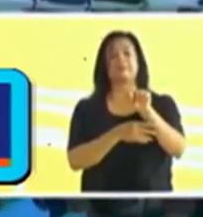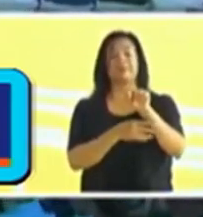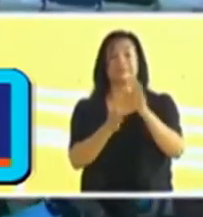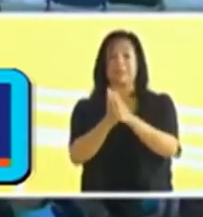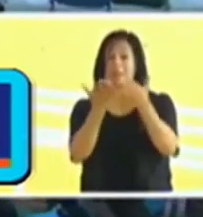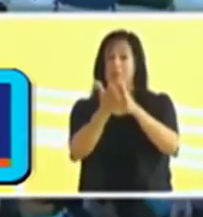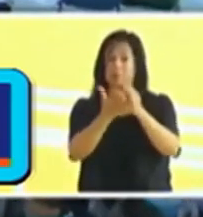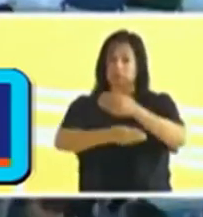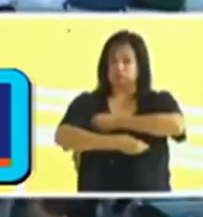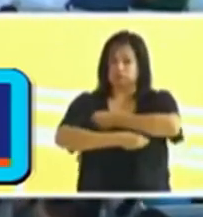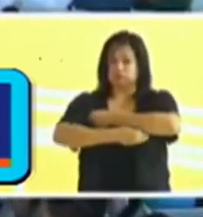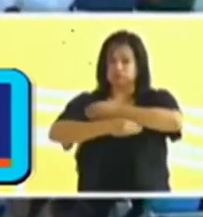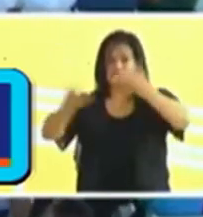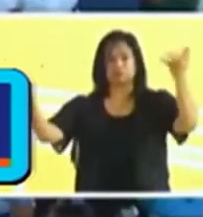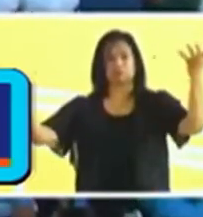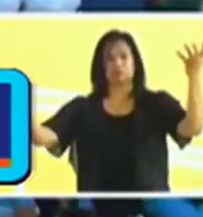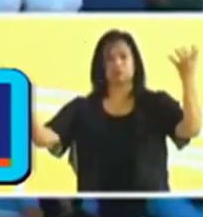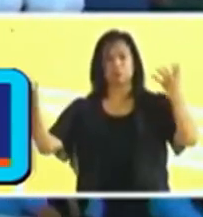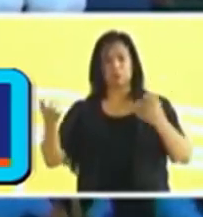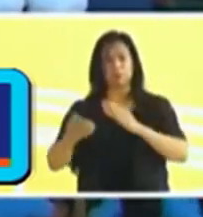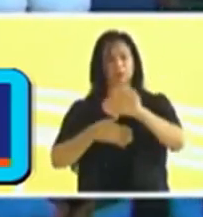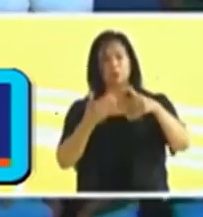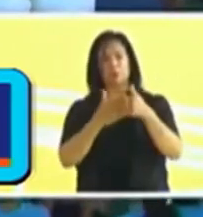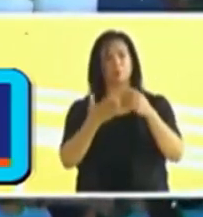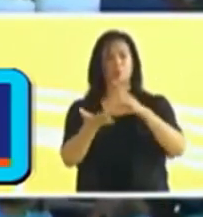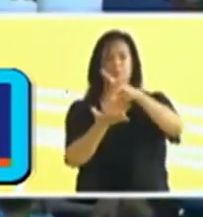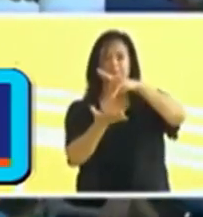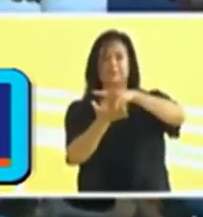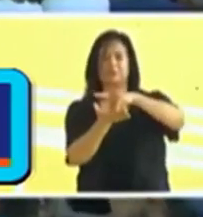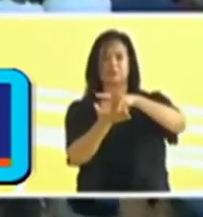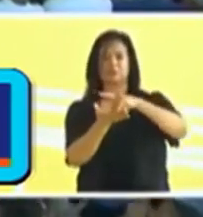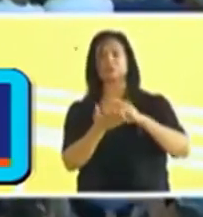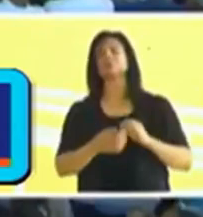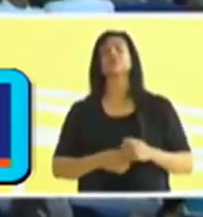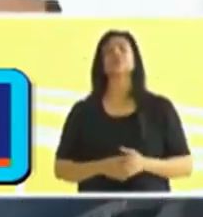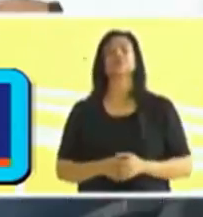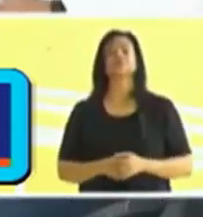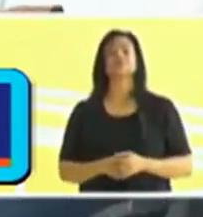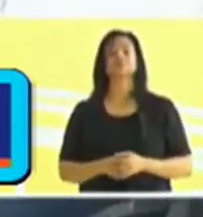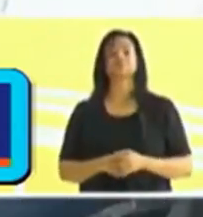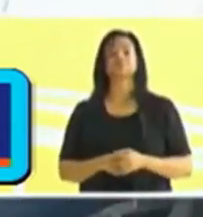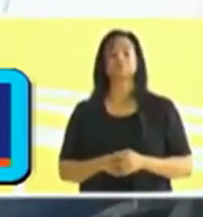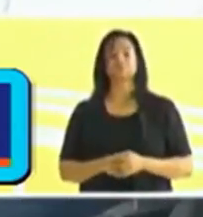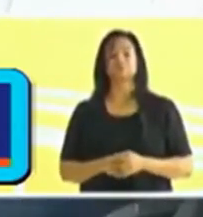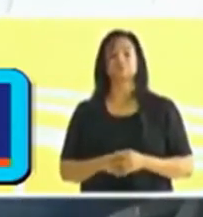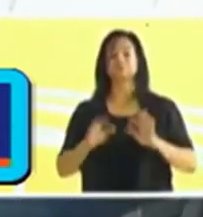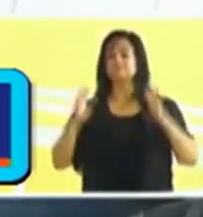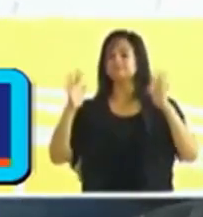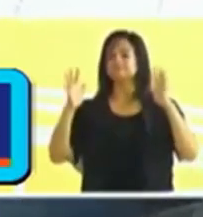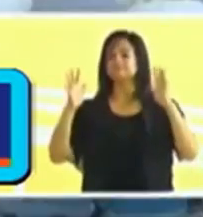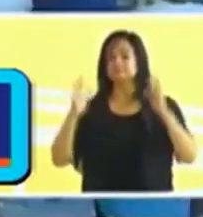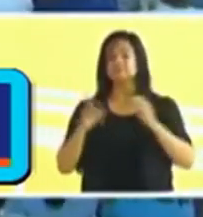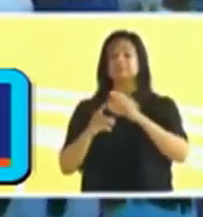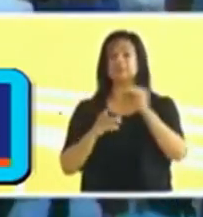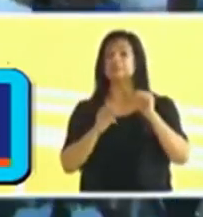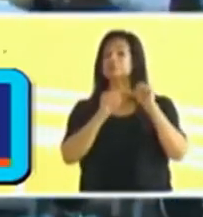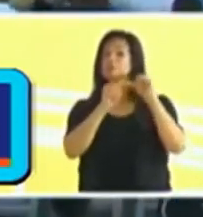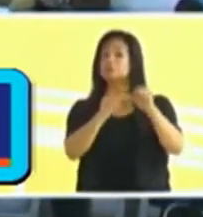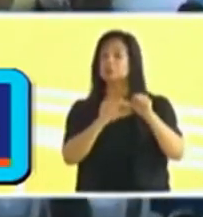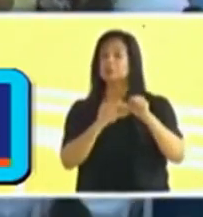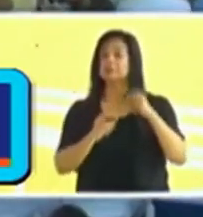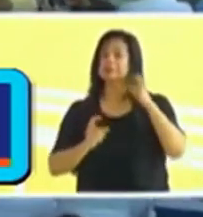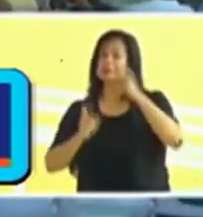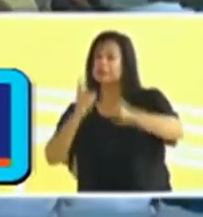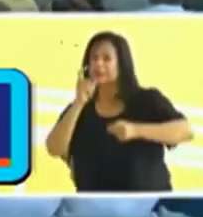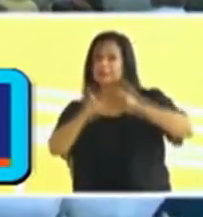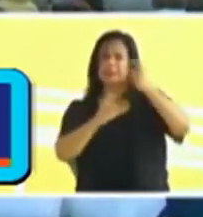Muchísimo ánimo y muchísimas felicitaciones a todos los que inician este año escolar. que sea un año escolar de provecho, bueno, y que